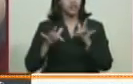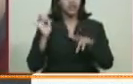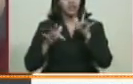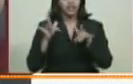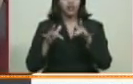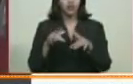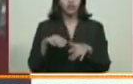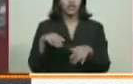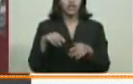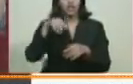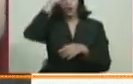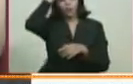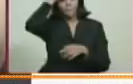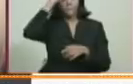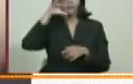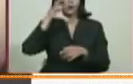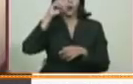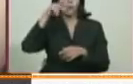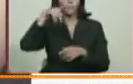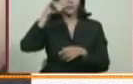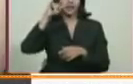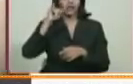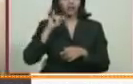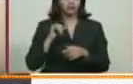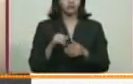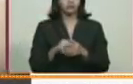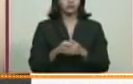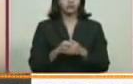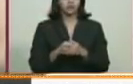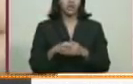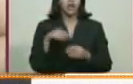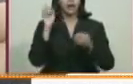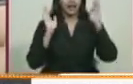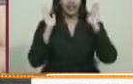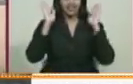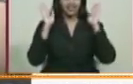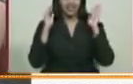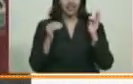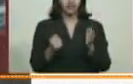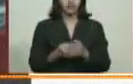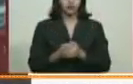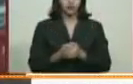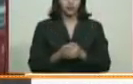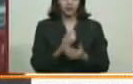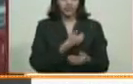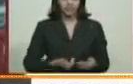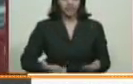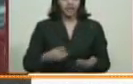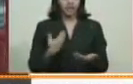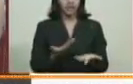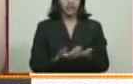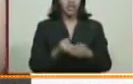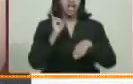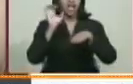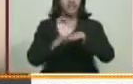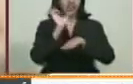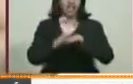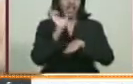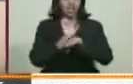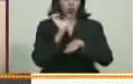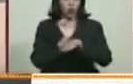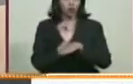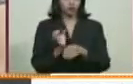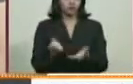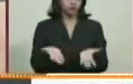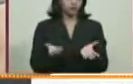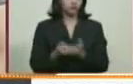COPEI, entre otros, el candidato presidencial que es pastor evangélico, siendo garante de toda esa actividad que